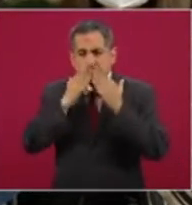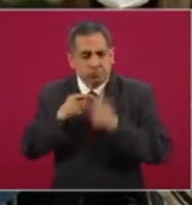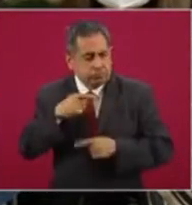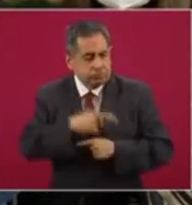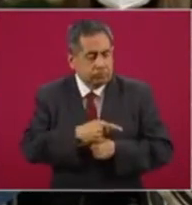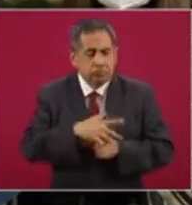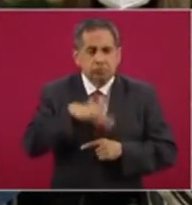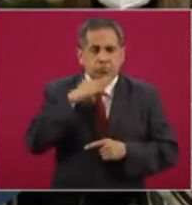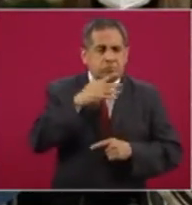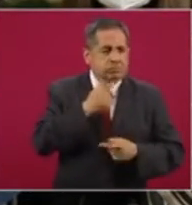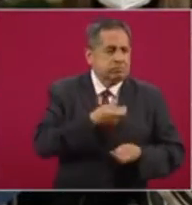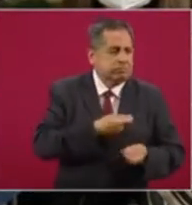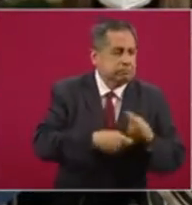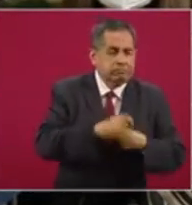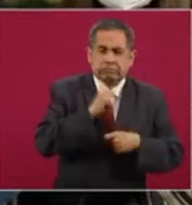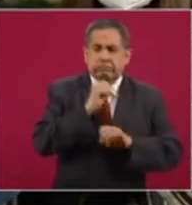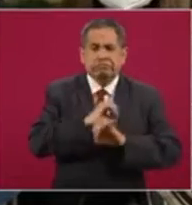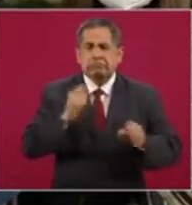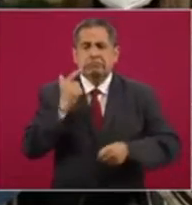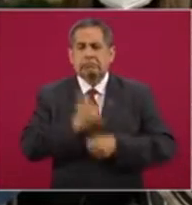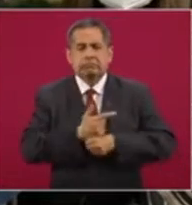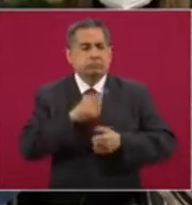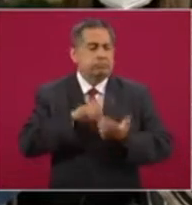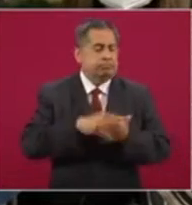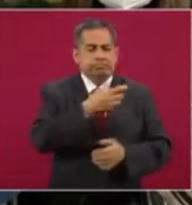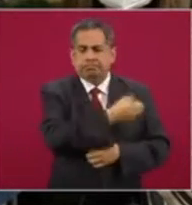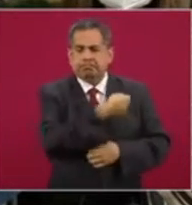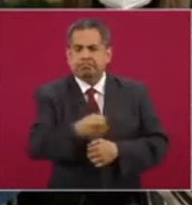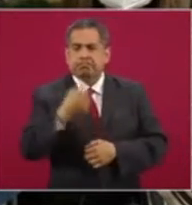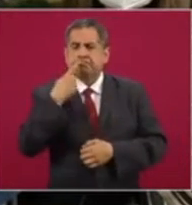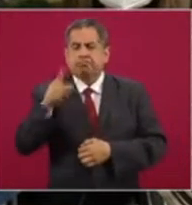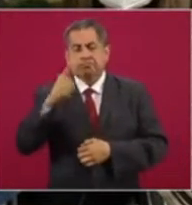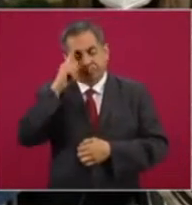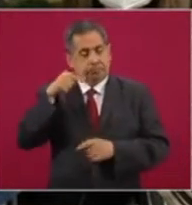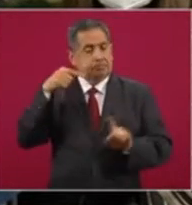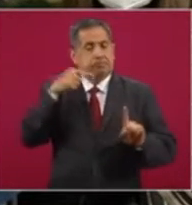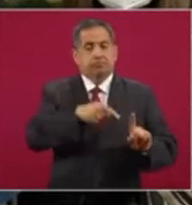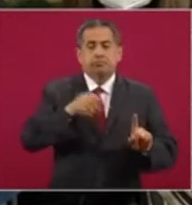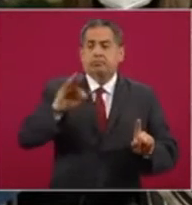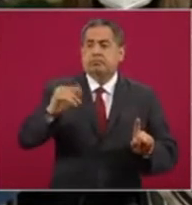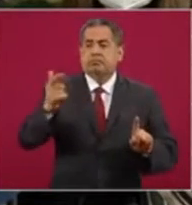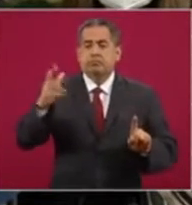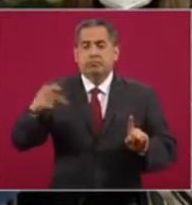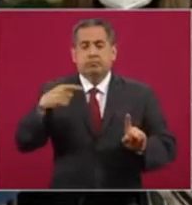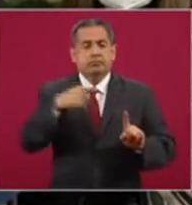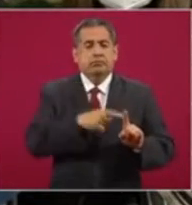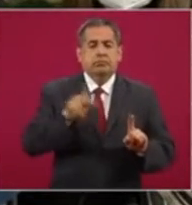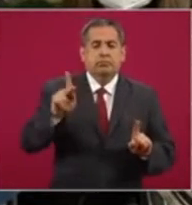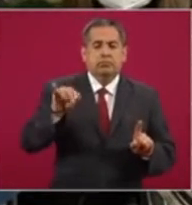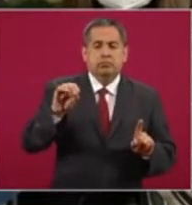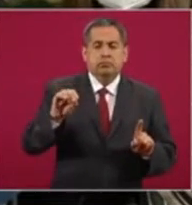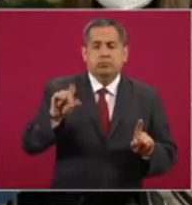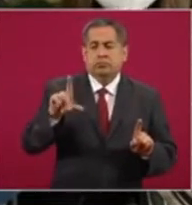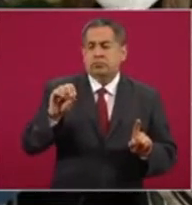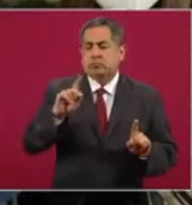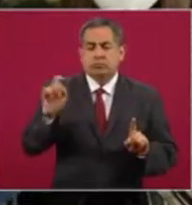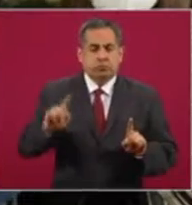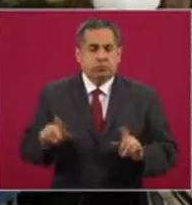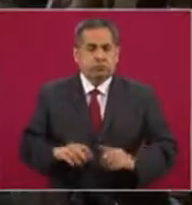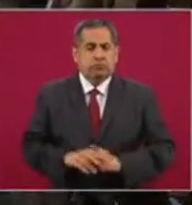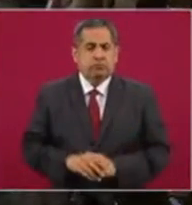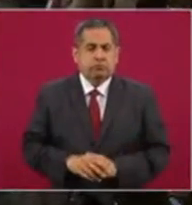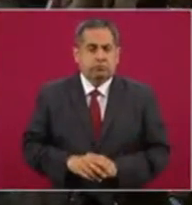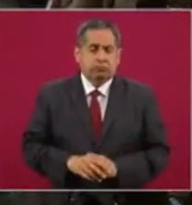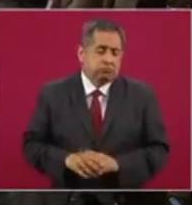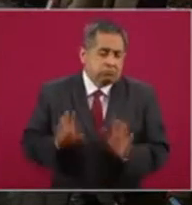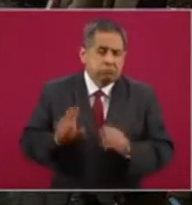lavado de dinero o triangulación de recursos que motivaran la presentación de una denuncia en la Fiscalía sobre Pío López Obrador, su hermano. Pues